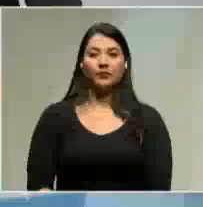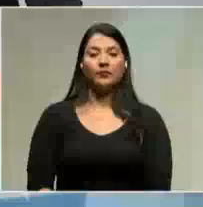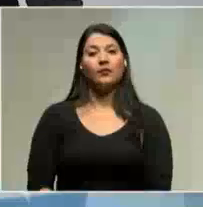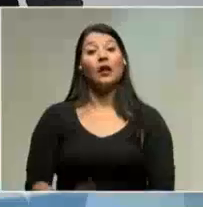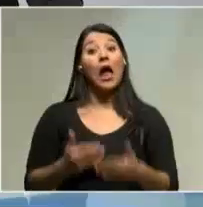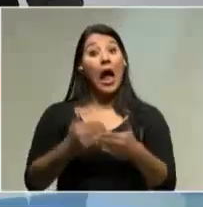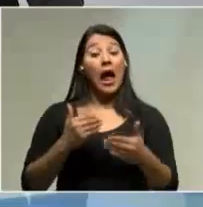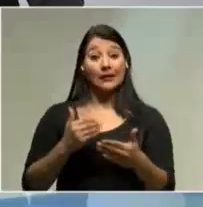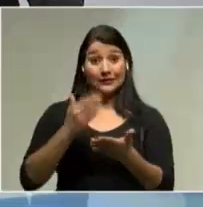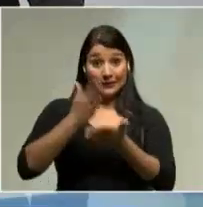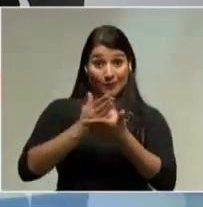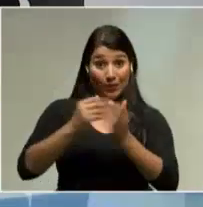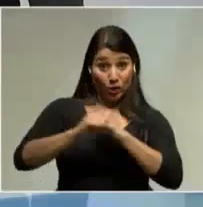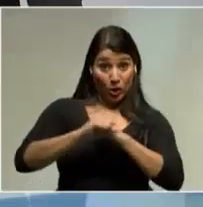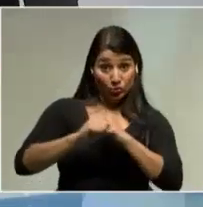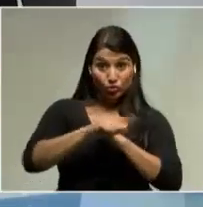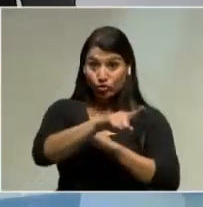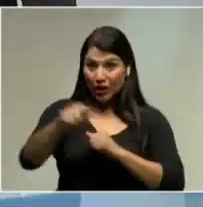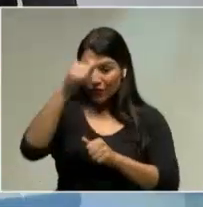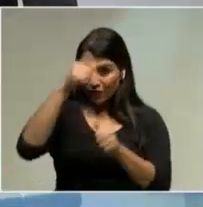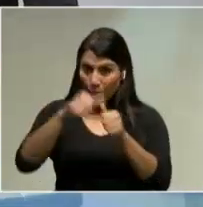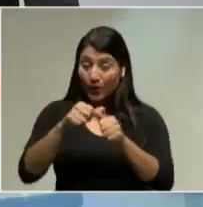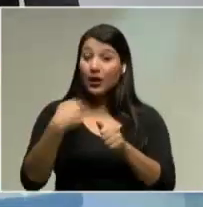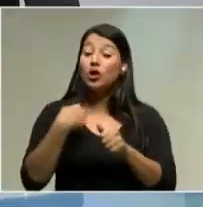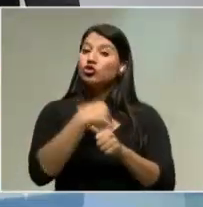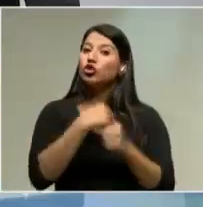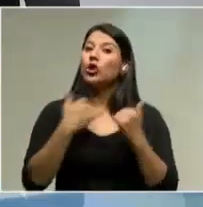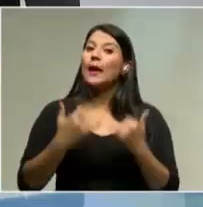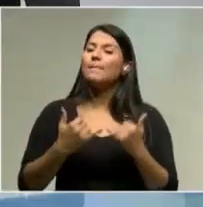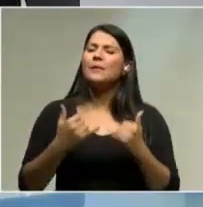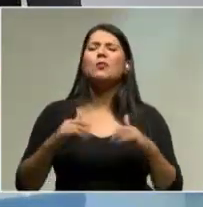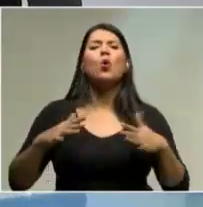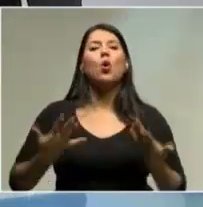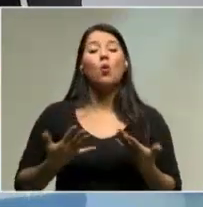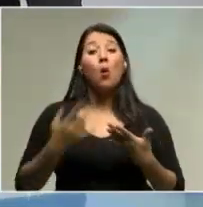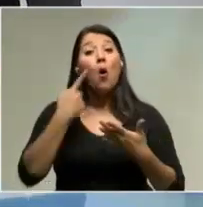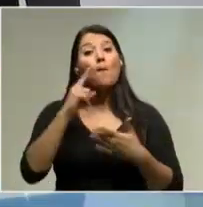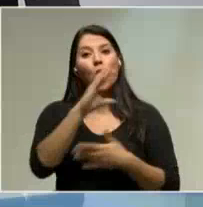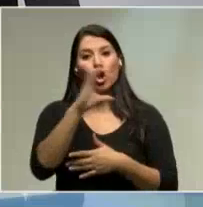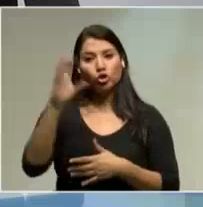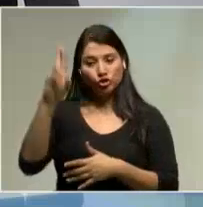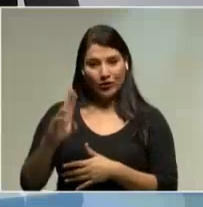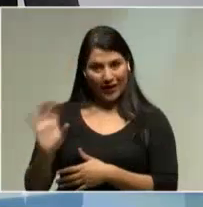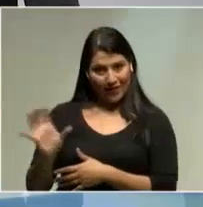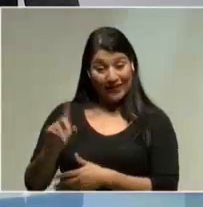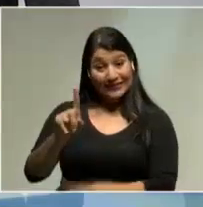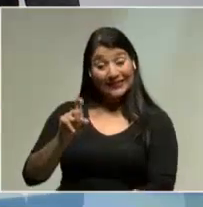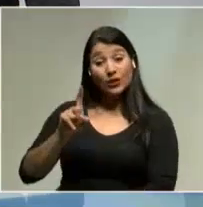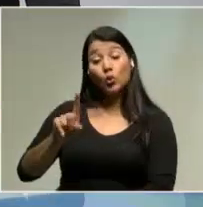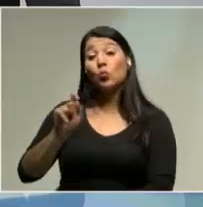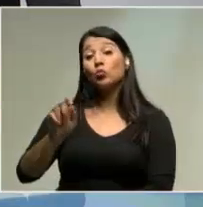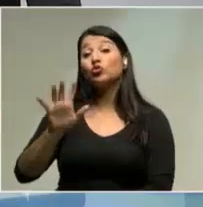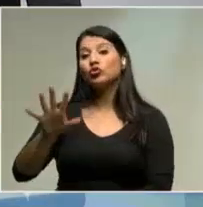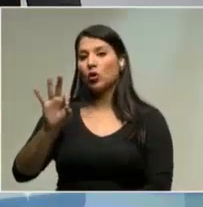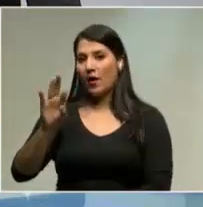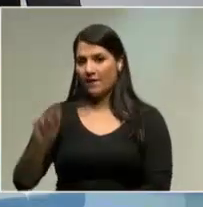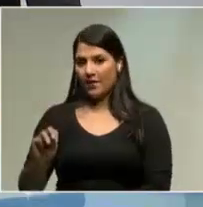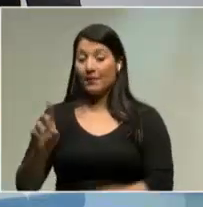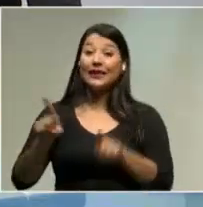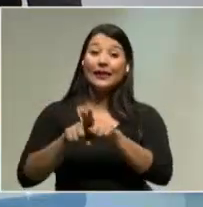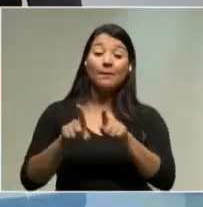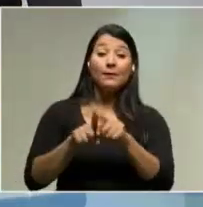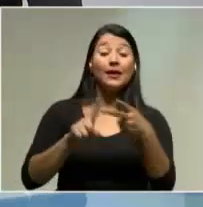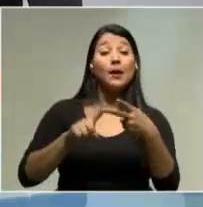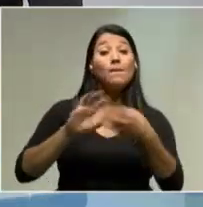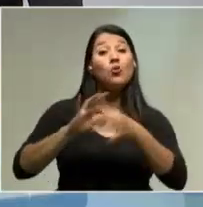Antes de irnos a una pausa comercial, les recordamos que estamos en vivo mediante Costa Rica Radio 101.5 FM y también